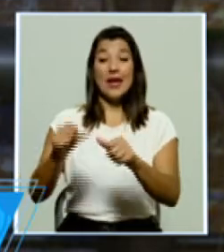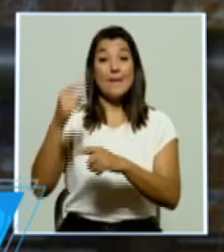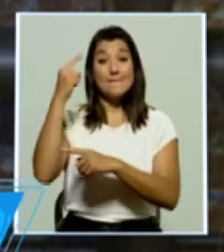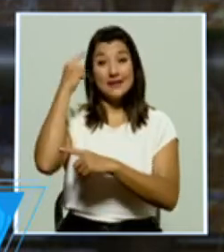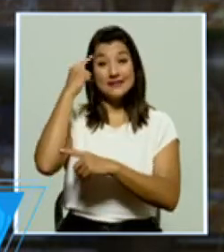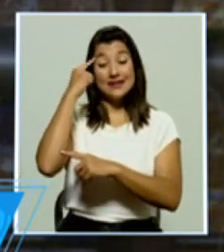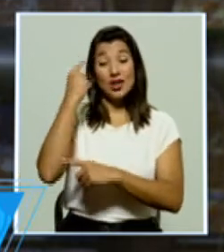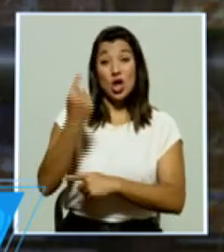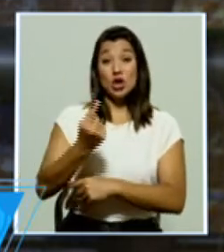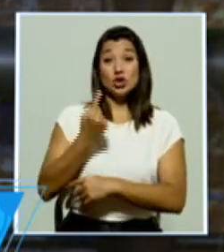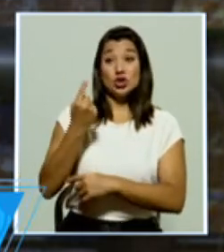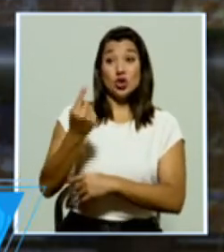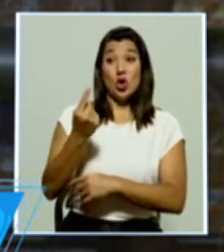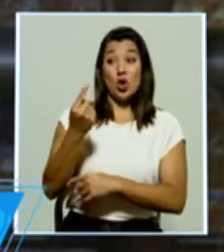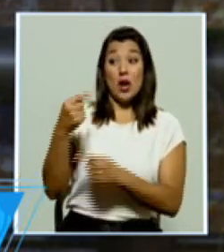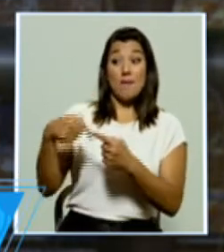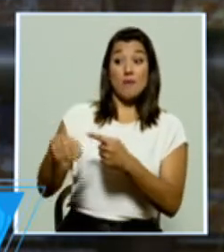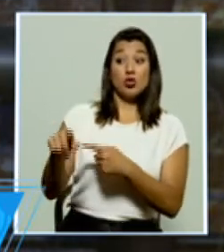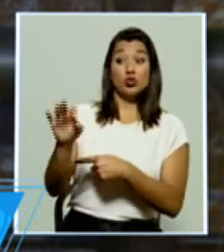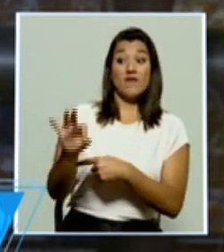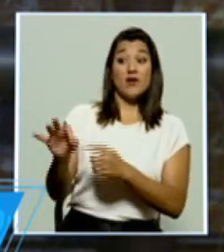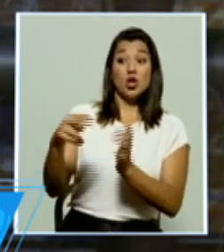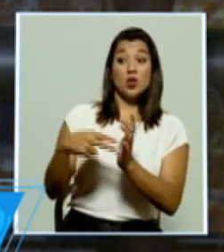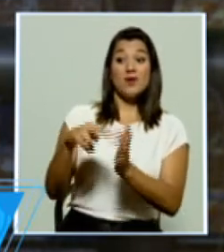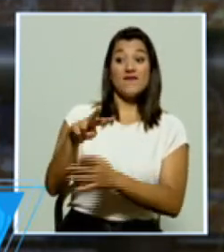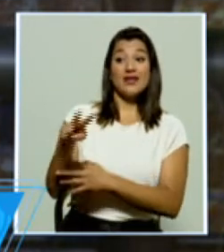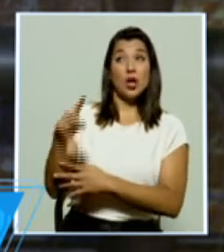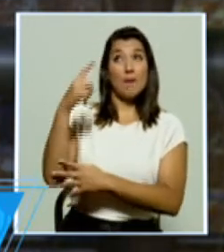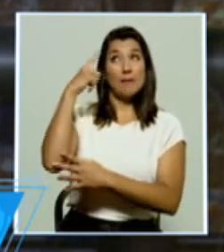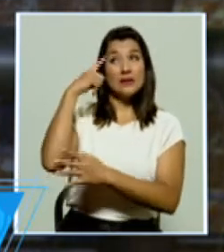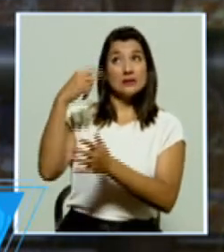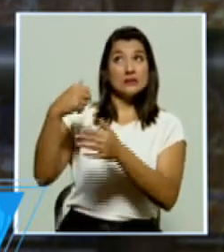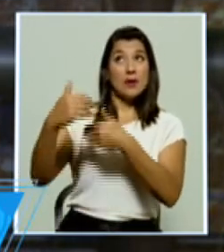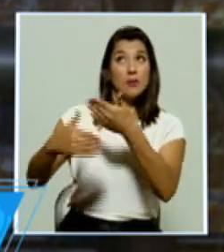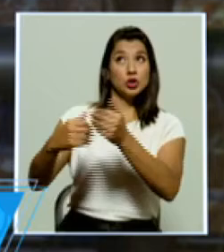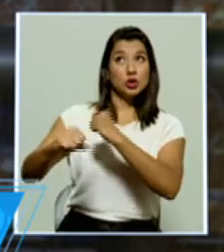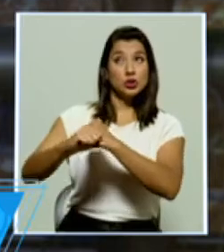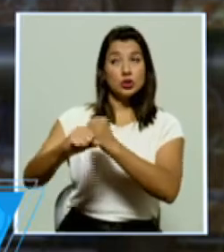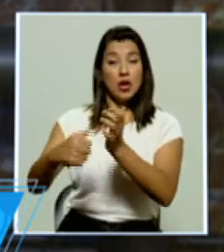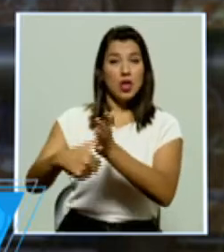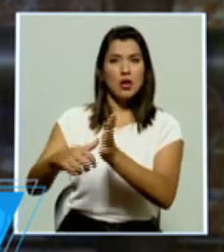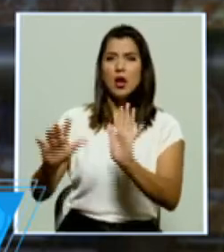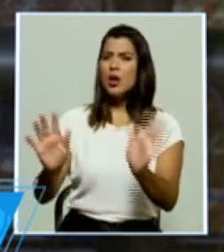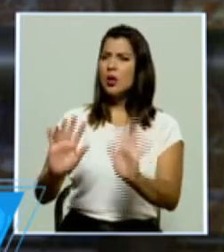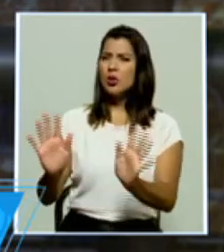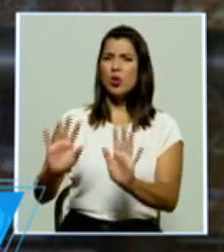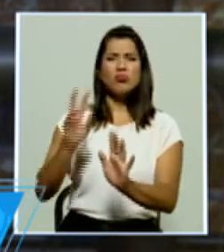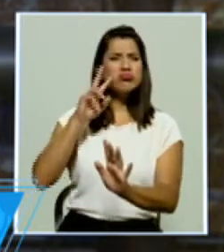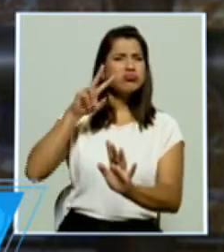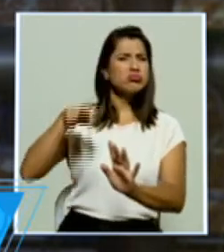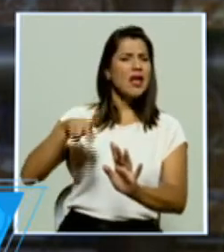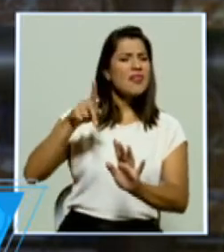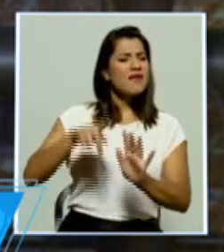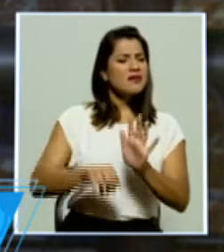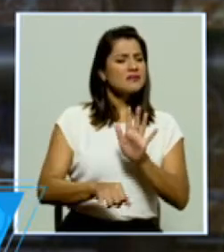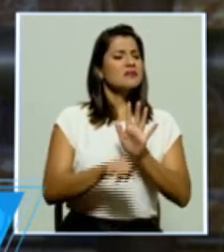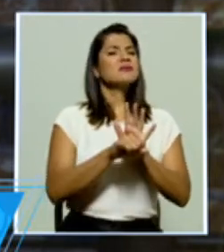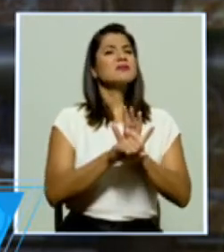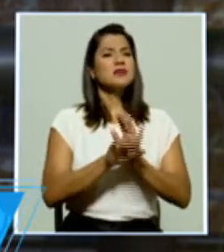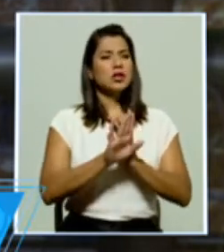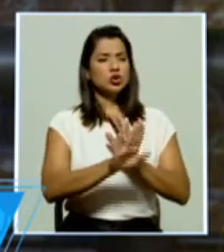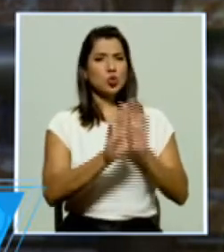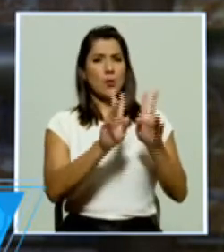simplemente en febrero del 2022. Tienen que ponerse la camiseta tricolor